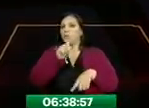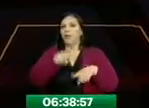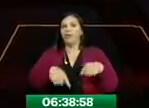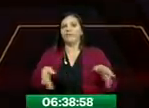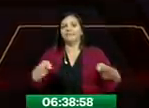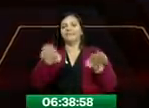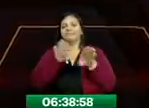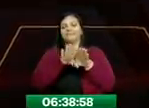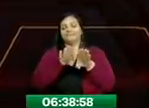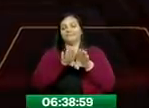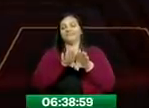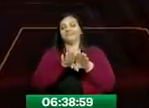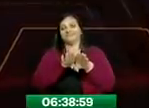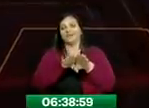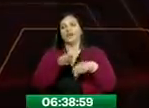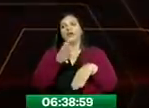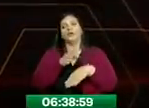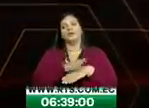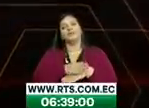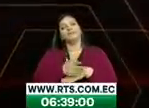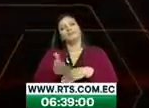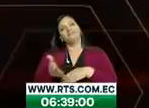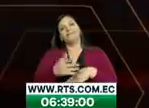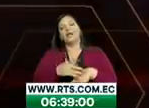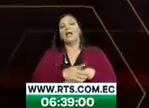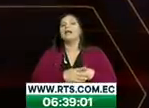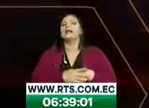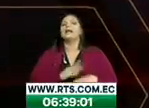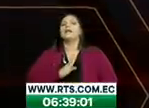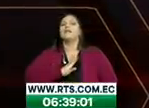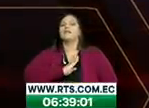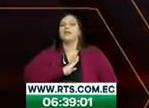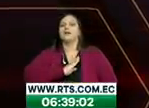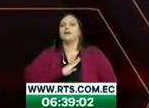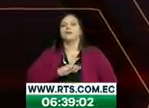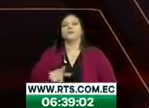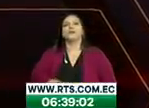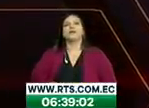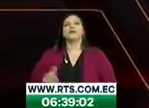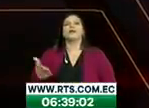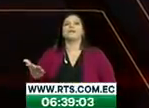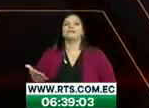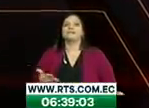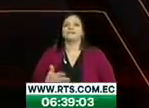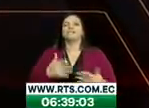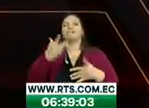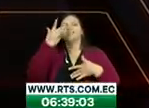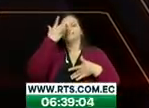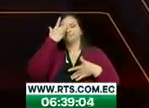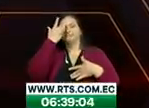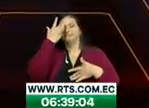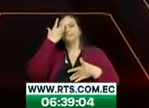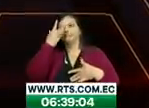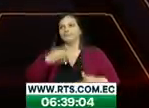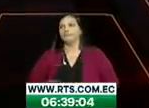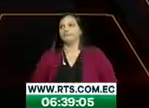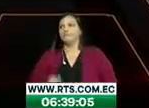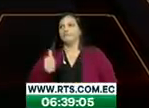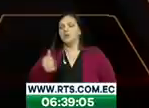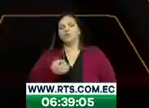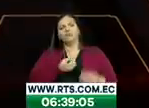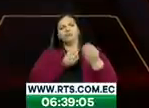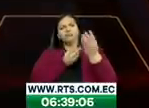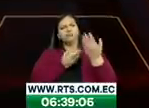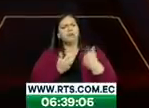profesional. Ahí está el portugués en esta oportunidad. Ahí conversando, hablando, el hombre indicando que no tiene